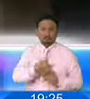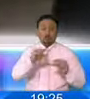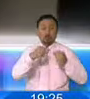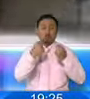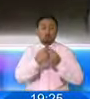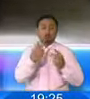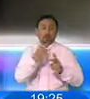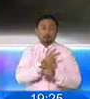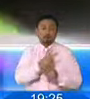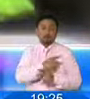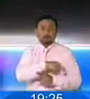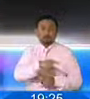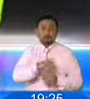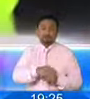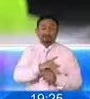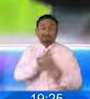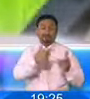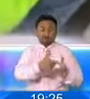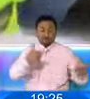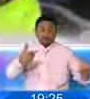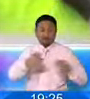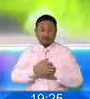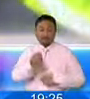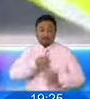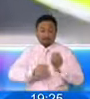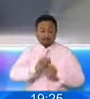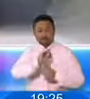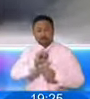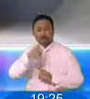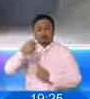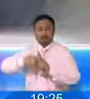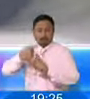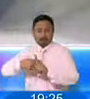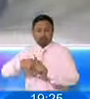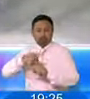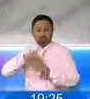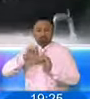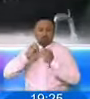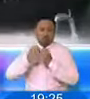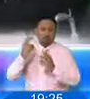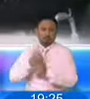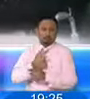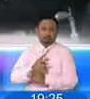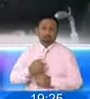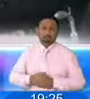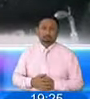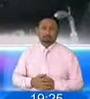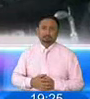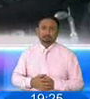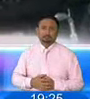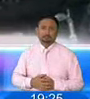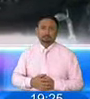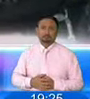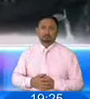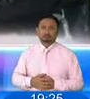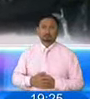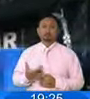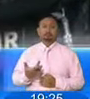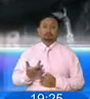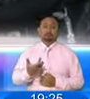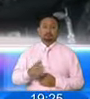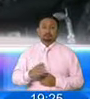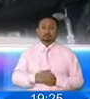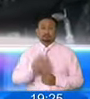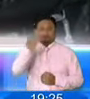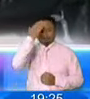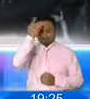banda dedicada a la comercialización y alquiler de armas a organizaciones delictivas. Hemos determinado la existencia de una estructura criminal